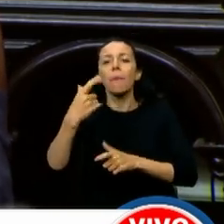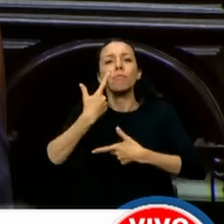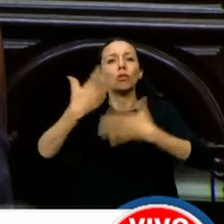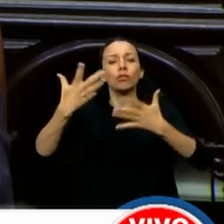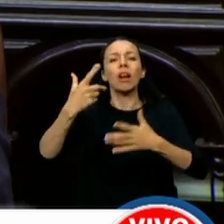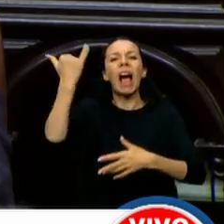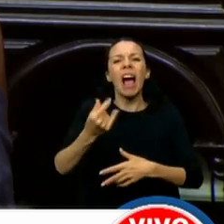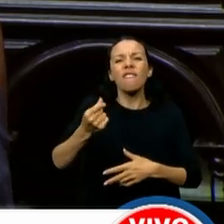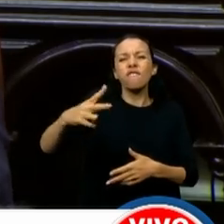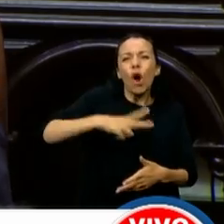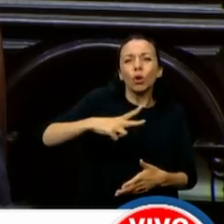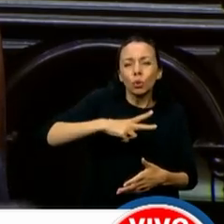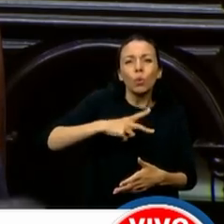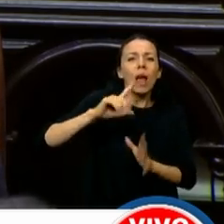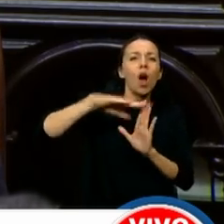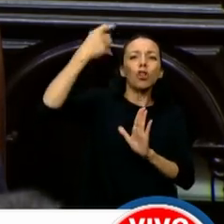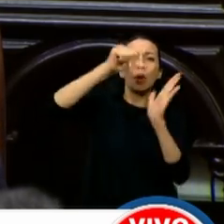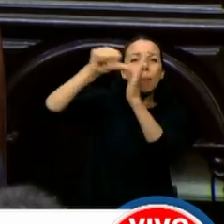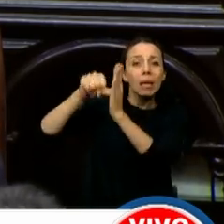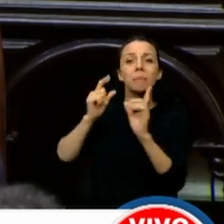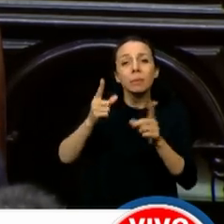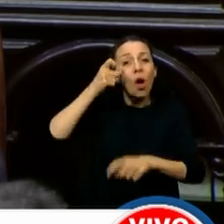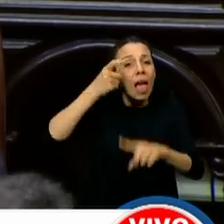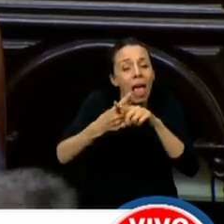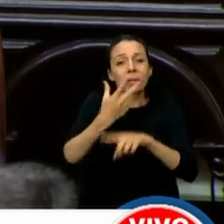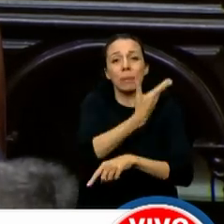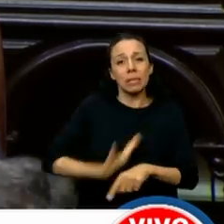propio ex presidente de la nación y todo su familia